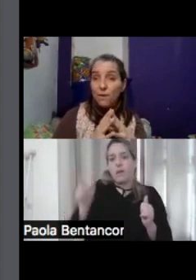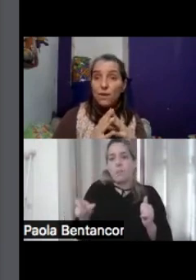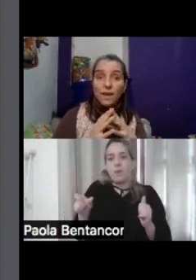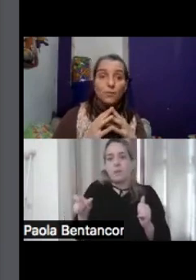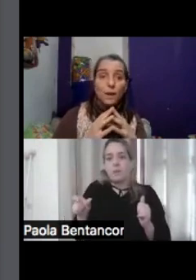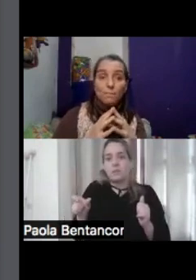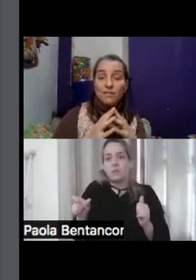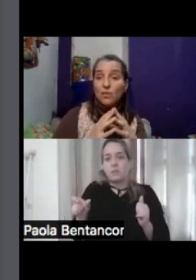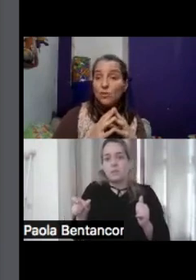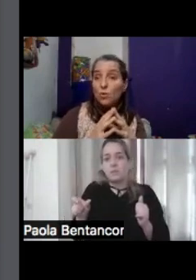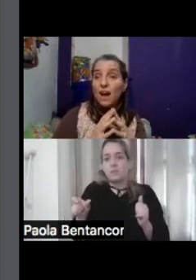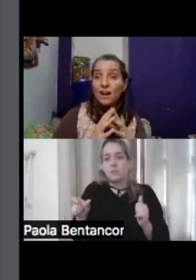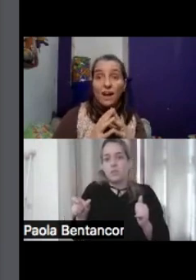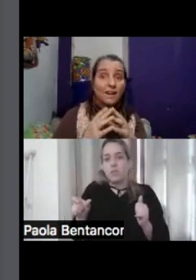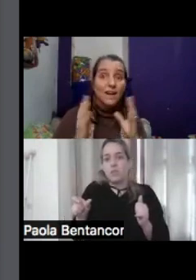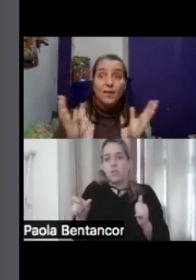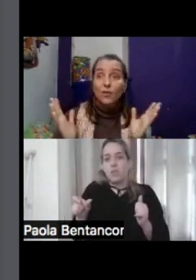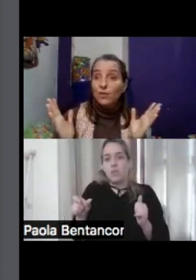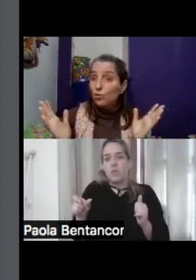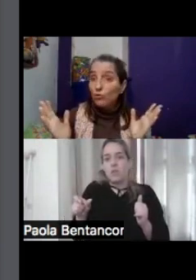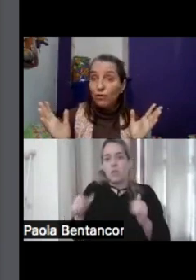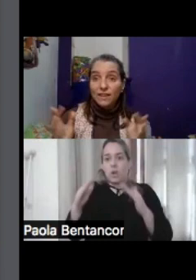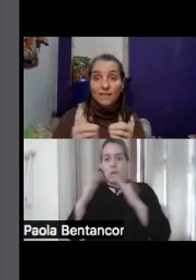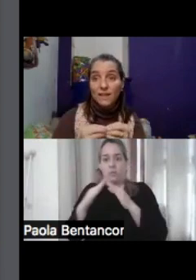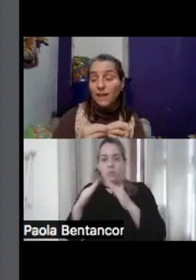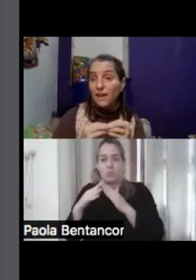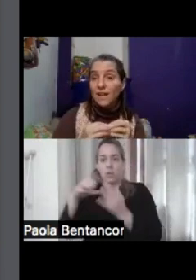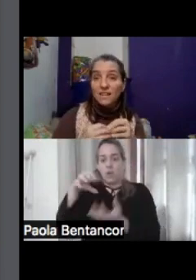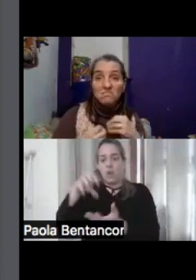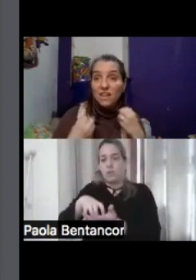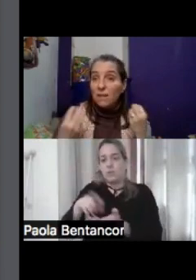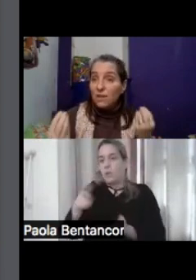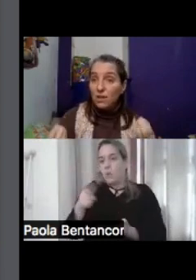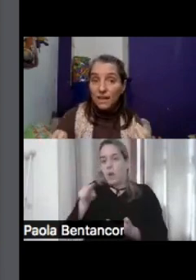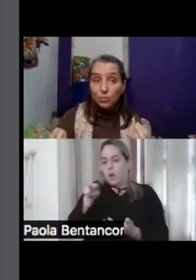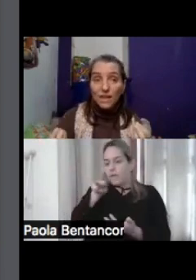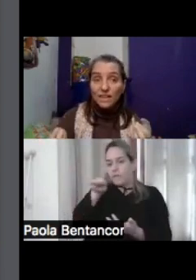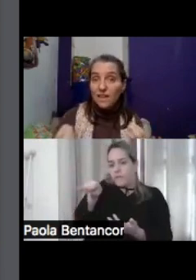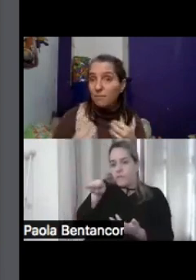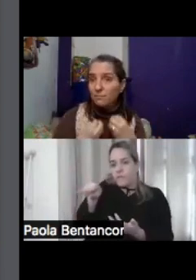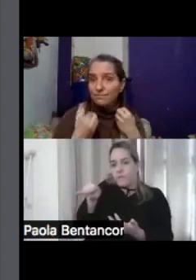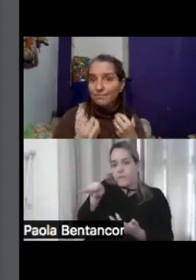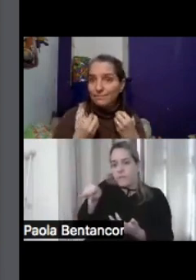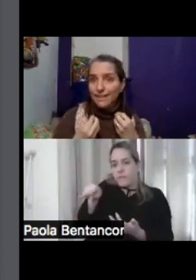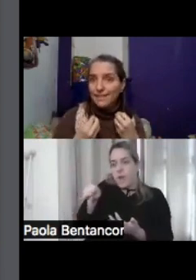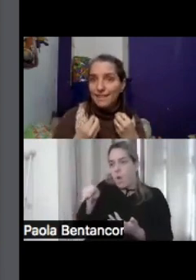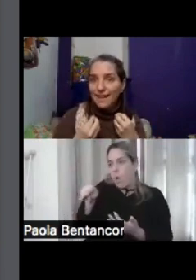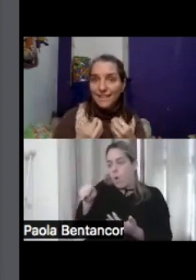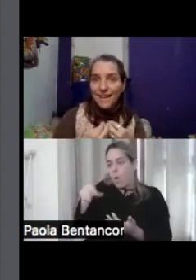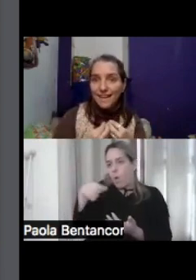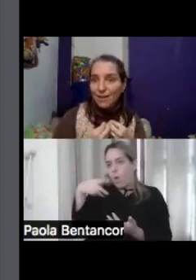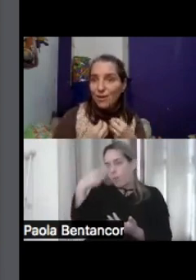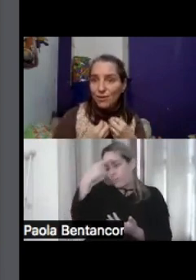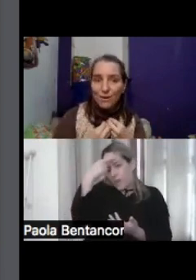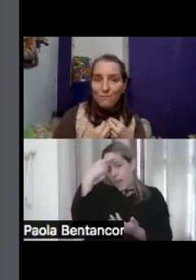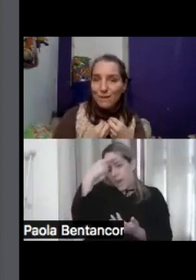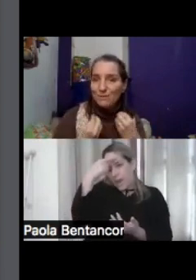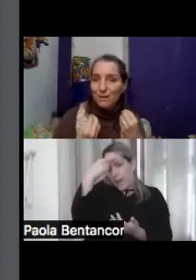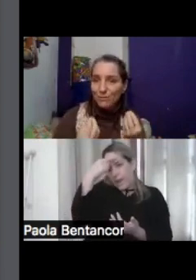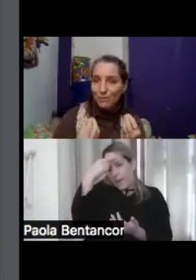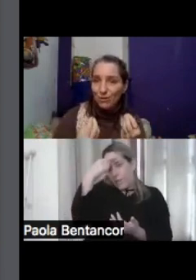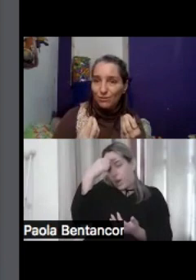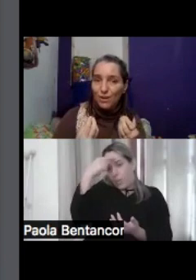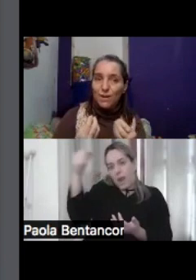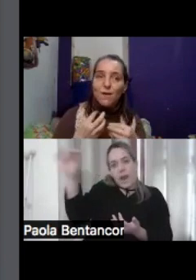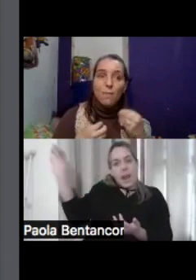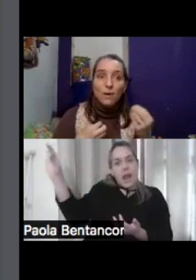mayoría del tiempo en un espacio de su hogar, alejado de enchufes, en el medio de la naturaleza, ese sacaleches eléctrico no va